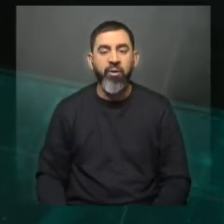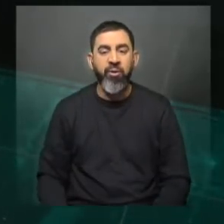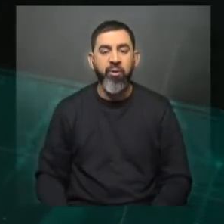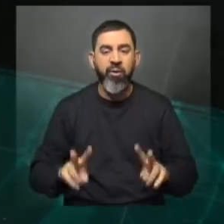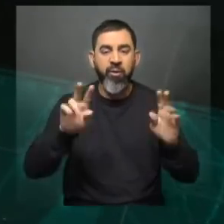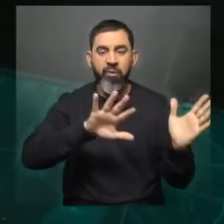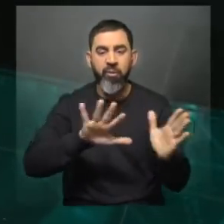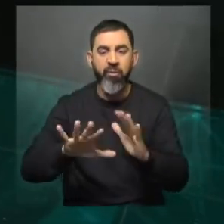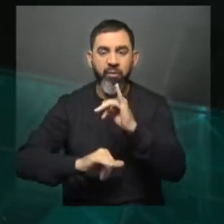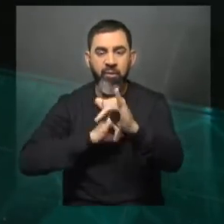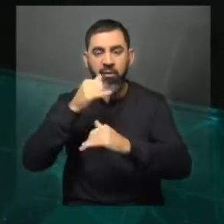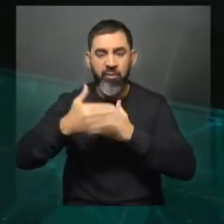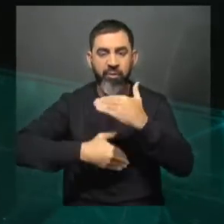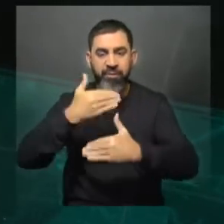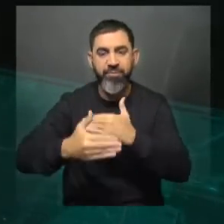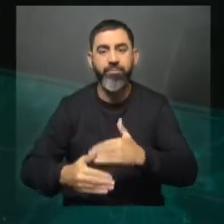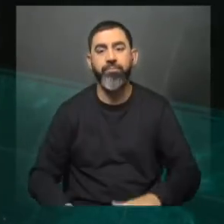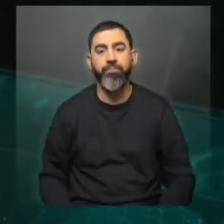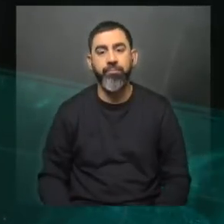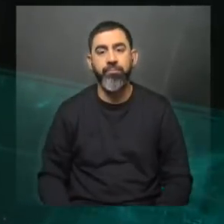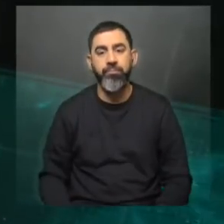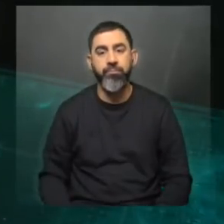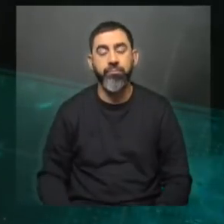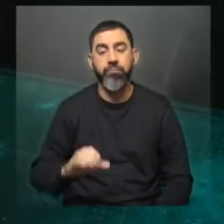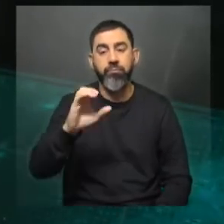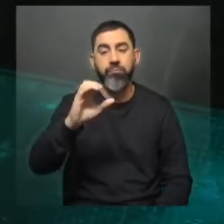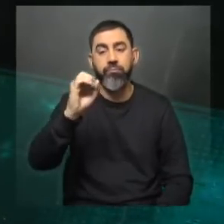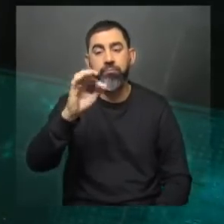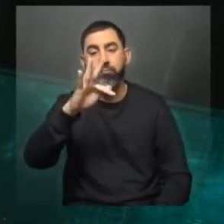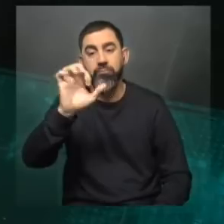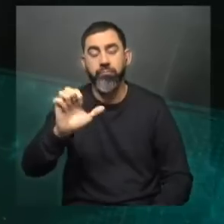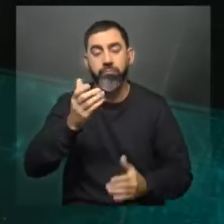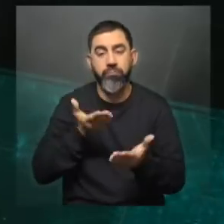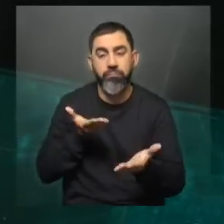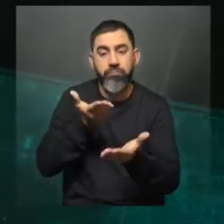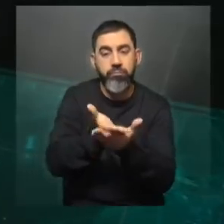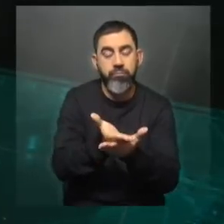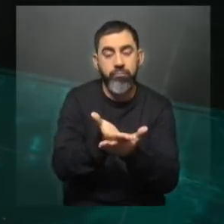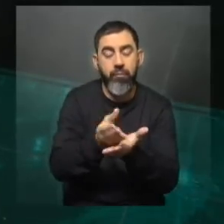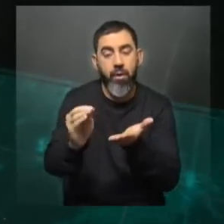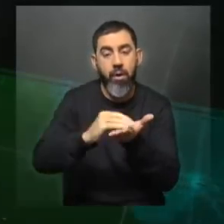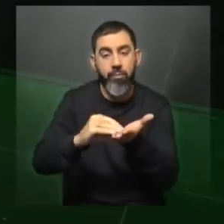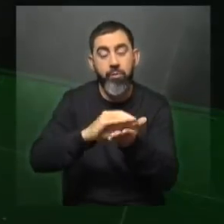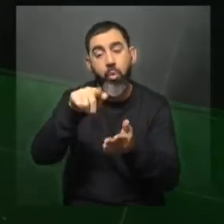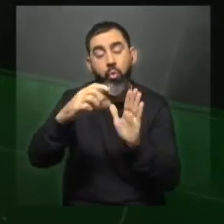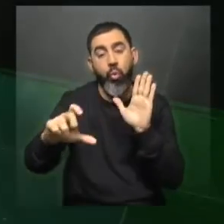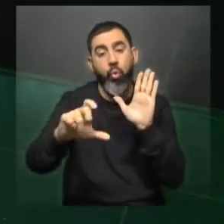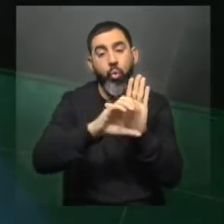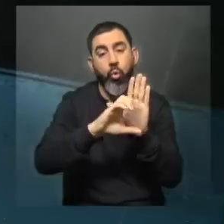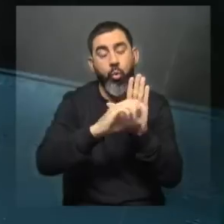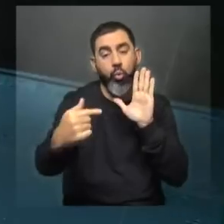las cosas vamos a comenzar en desarrollo de la información lo decíamos cofe va a presentar un recurso administrativo y otro de